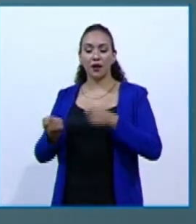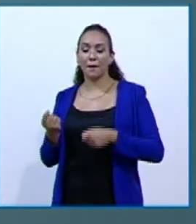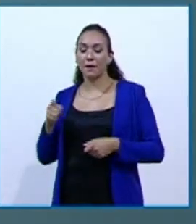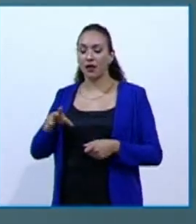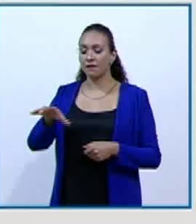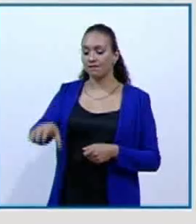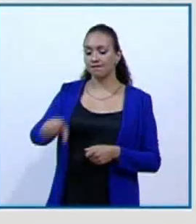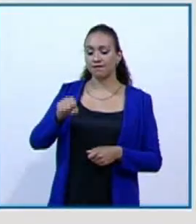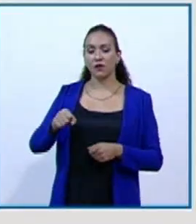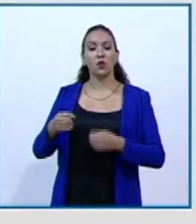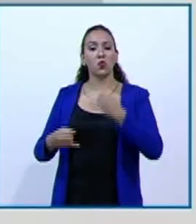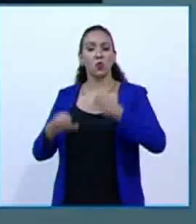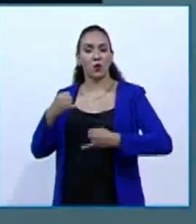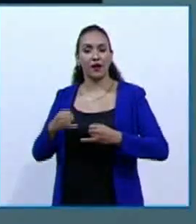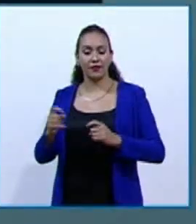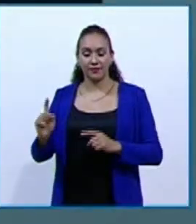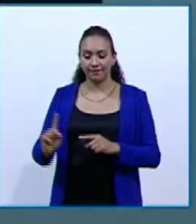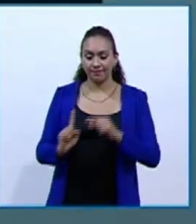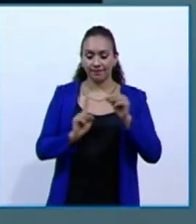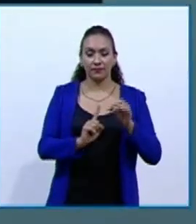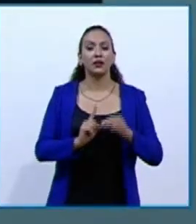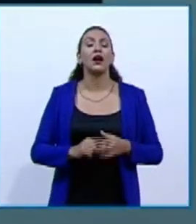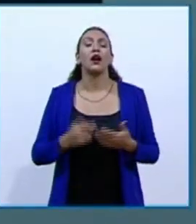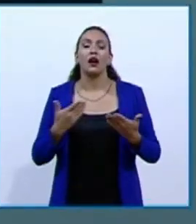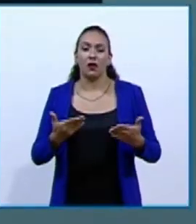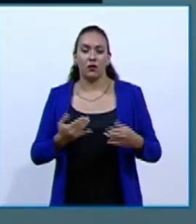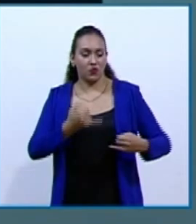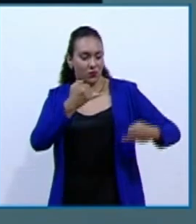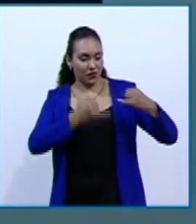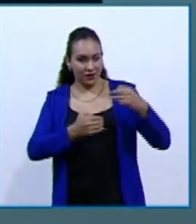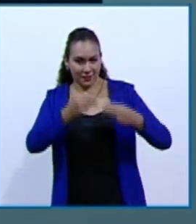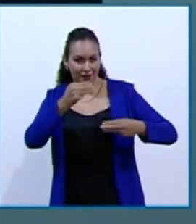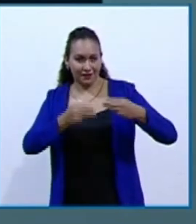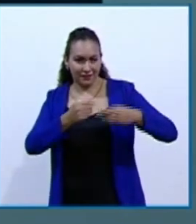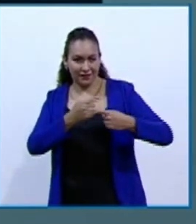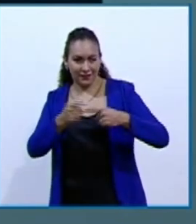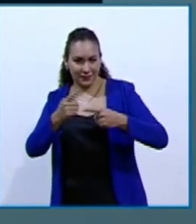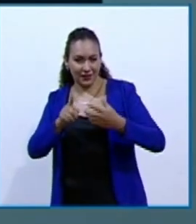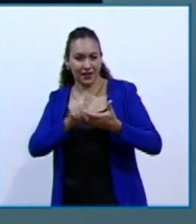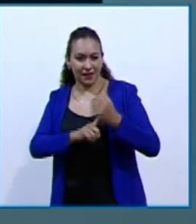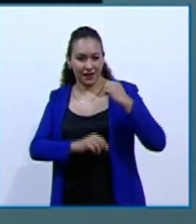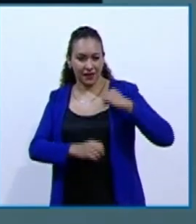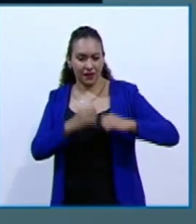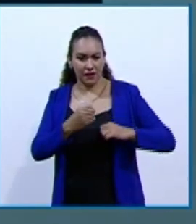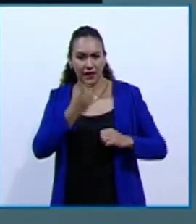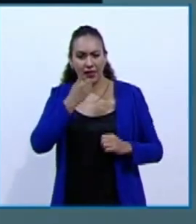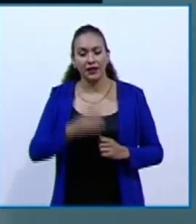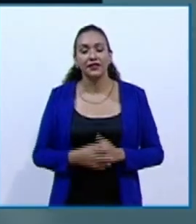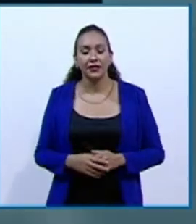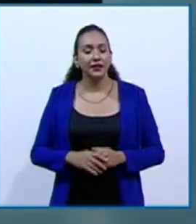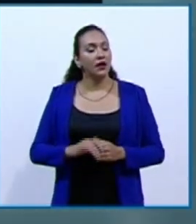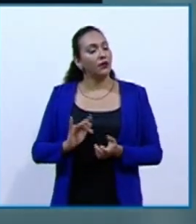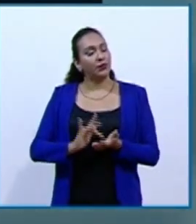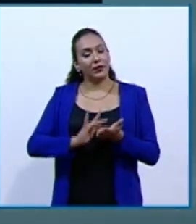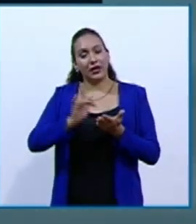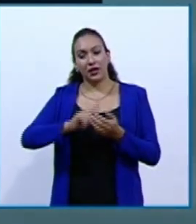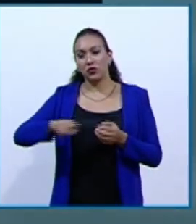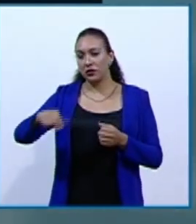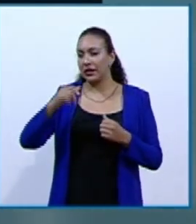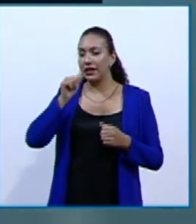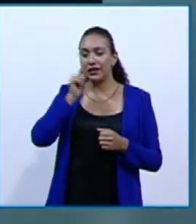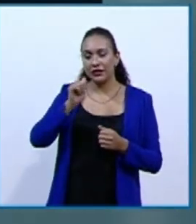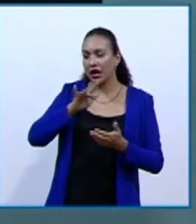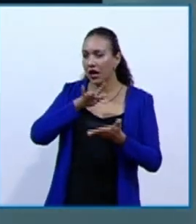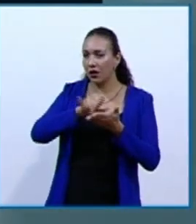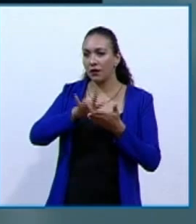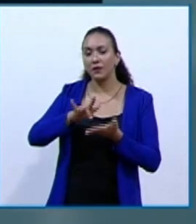jueces. La Asociación Nacional de Magistrados de Circuito y Jueces de Distrito del Poder Judicial agradeció el respaldo de la asociación e hizo un